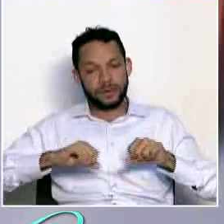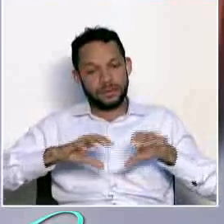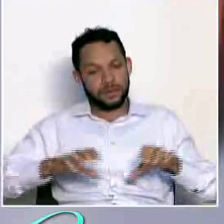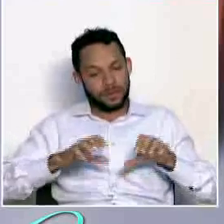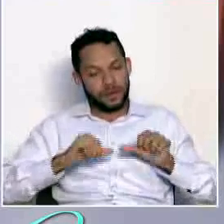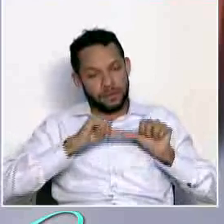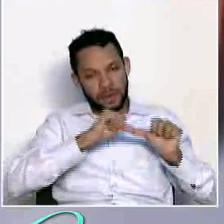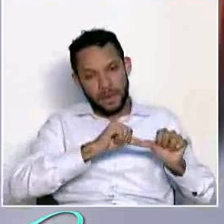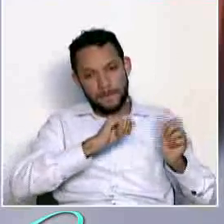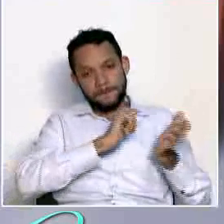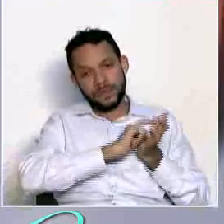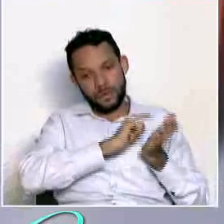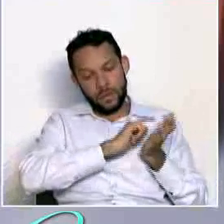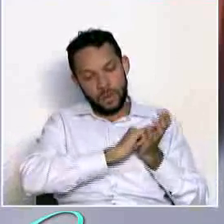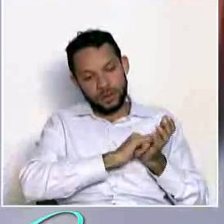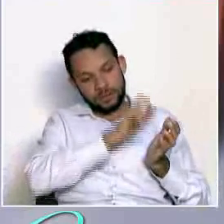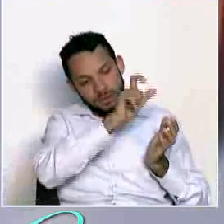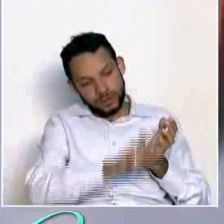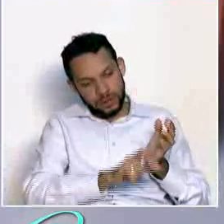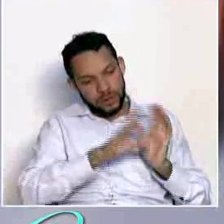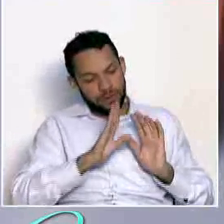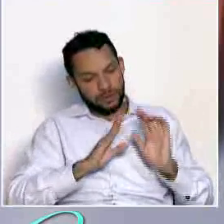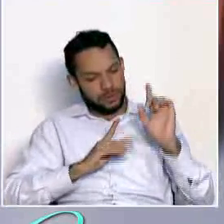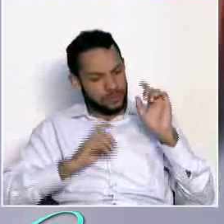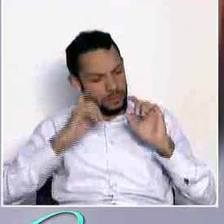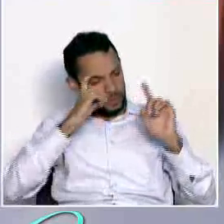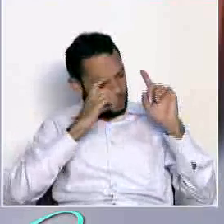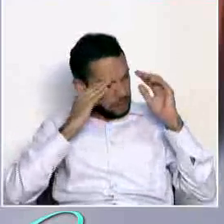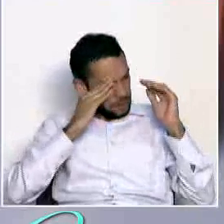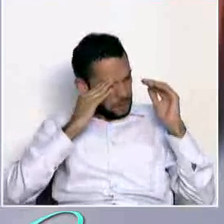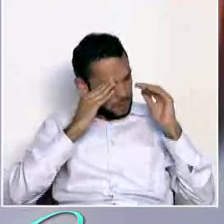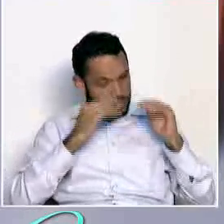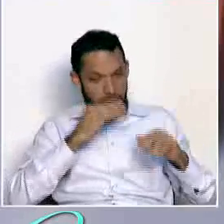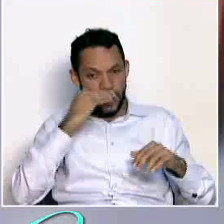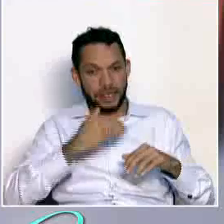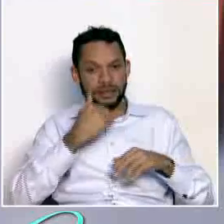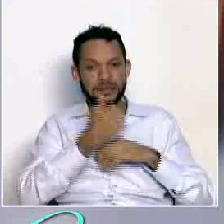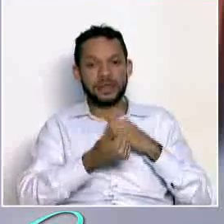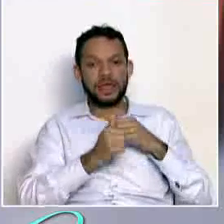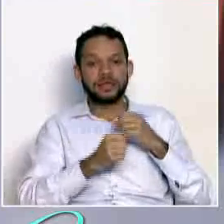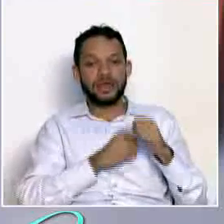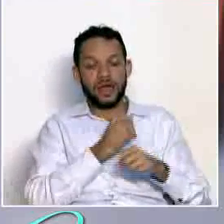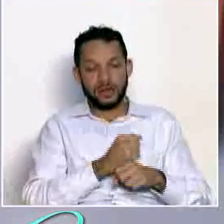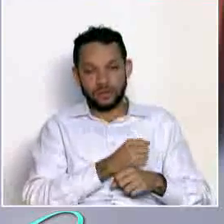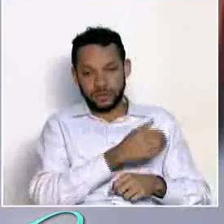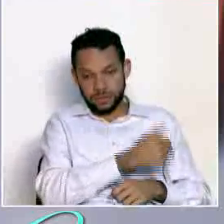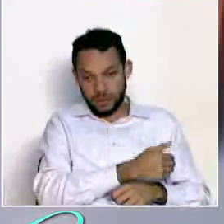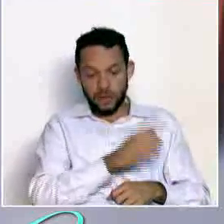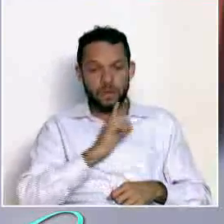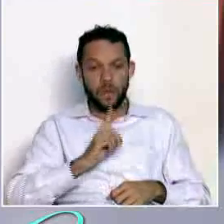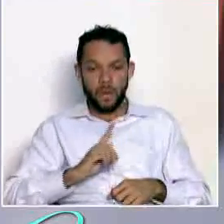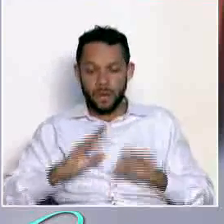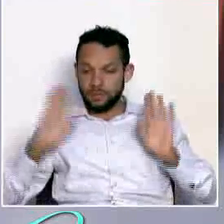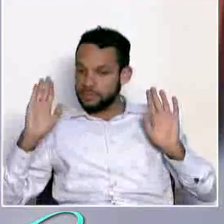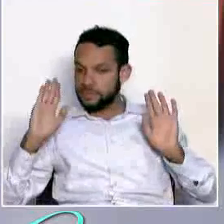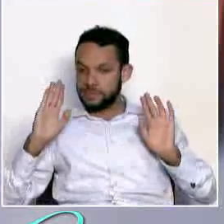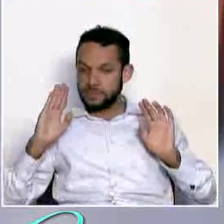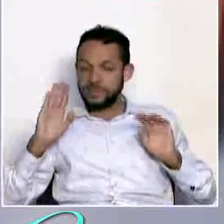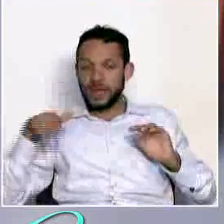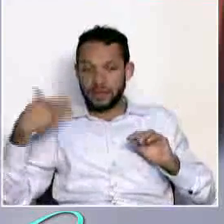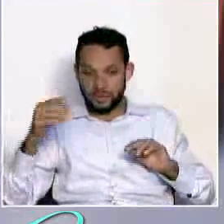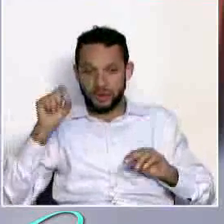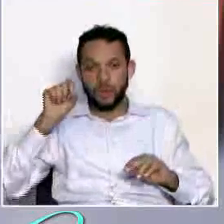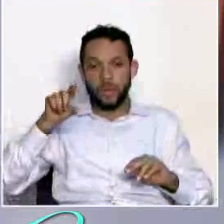Yo particularmente evito hacer hipnosis en personas menores de 10 años, ¿sí? O sea, a partir de los